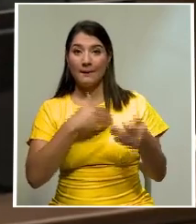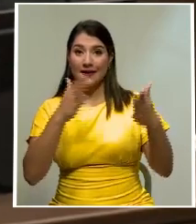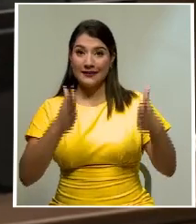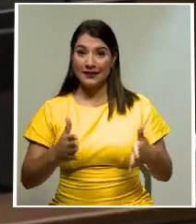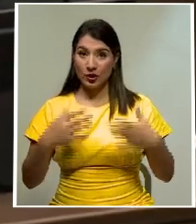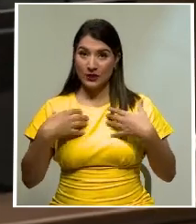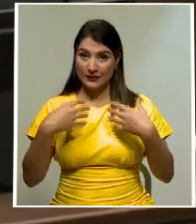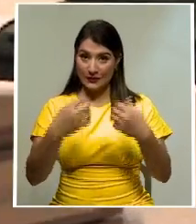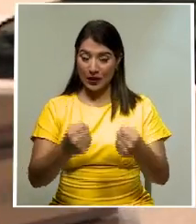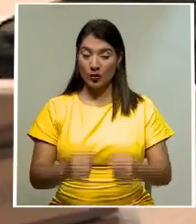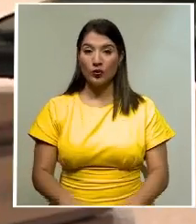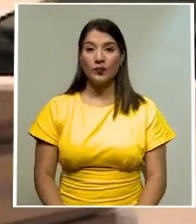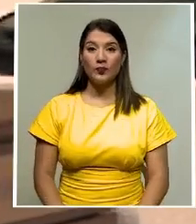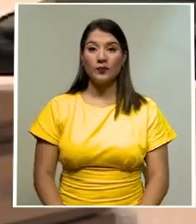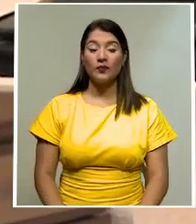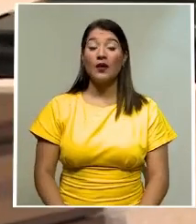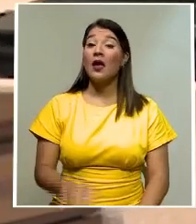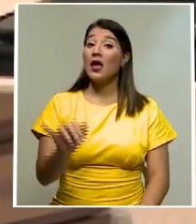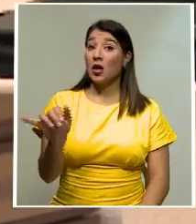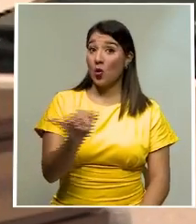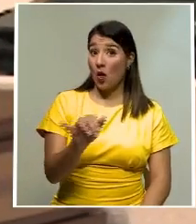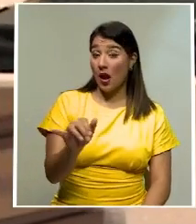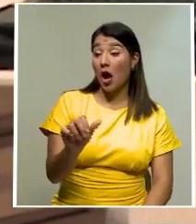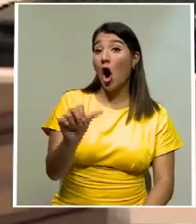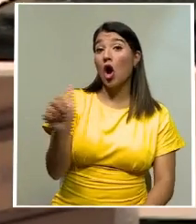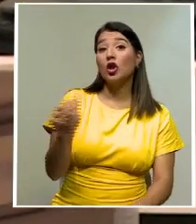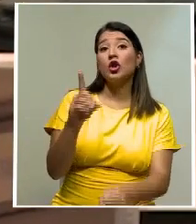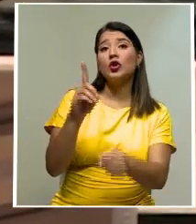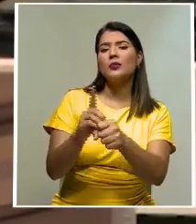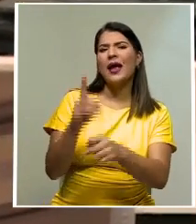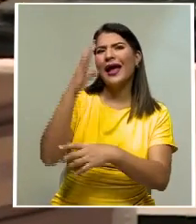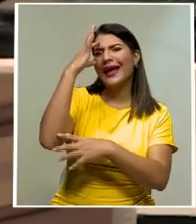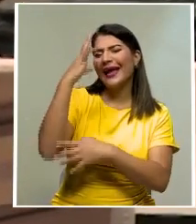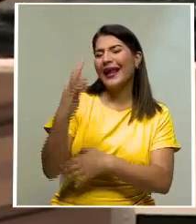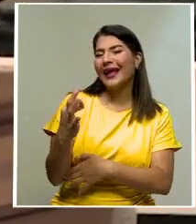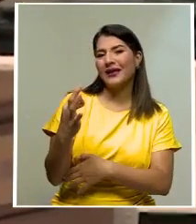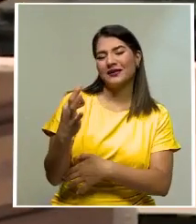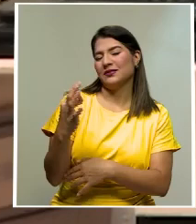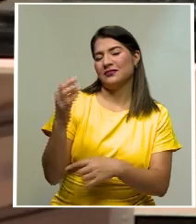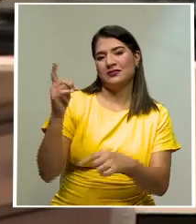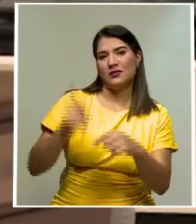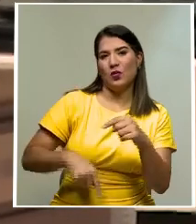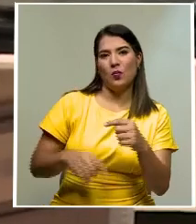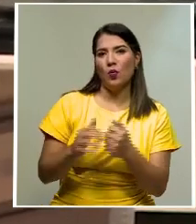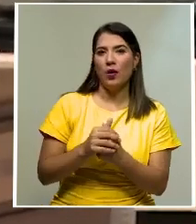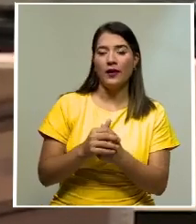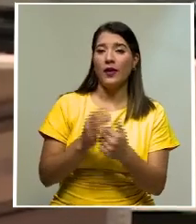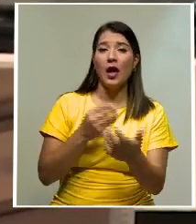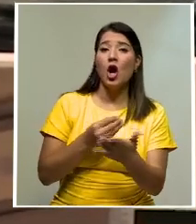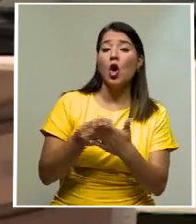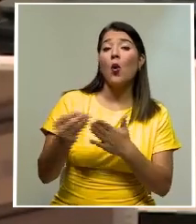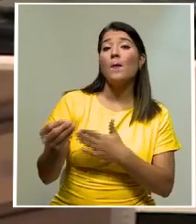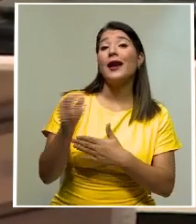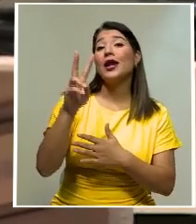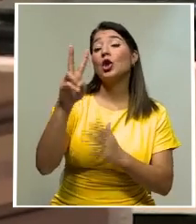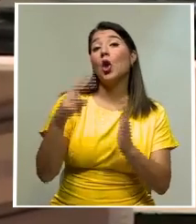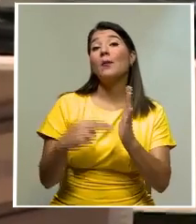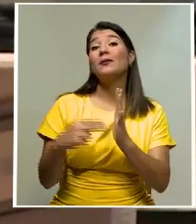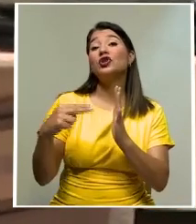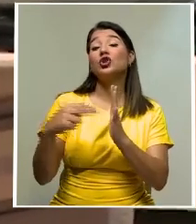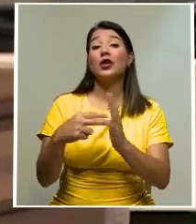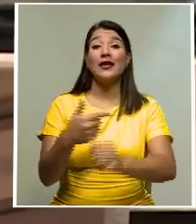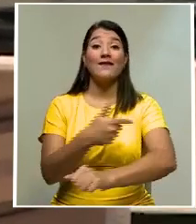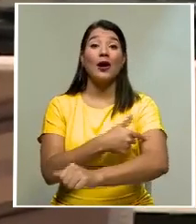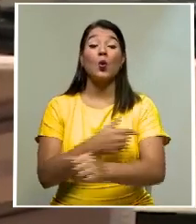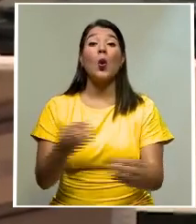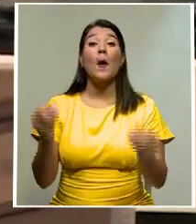Noticias. Junto a esto, algunos diputados consideran inconcebible que se haya comprado, por ejemplo, 2 millones de dosis más